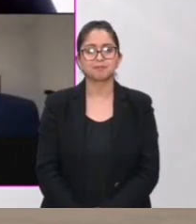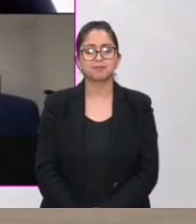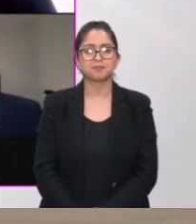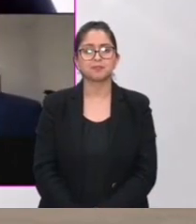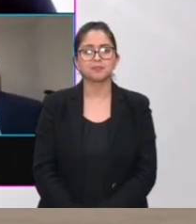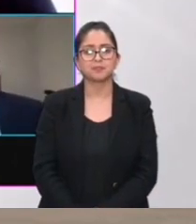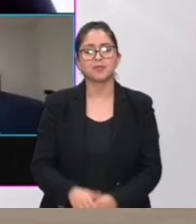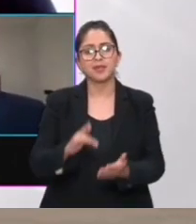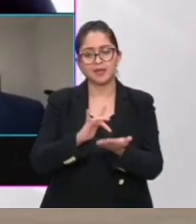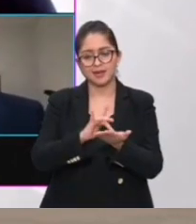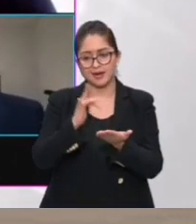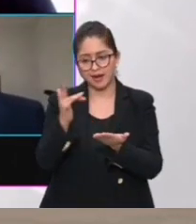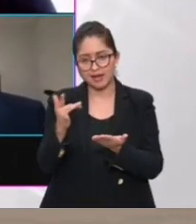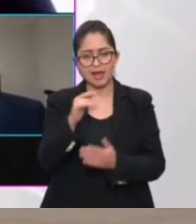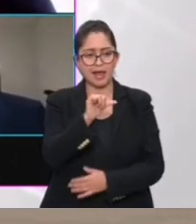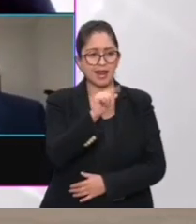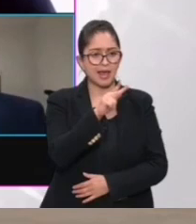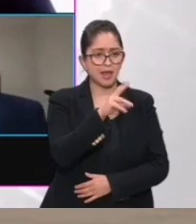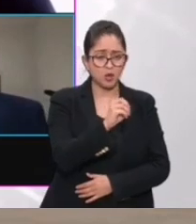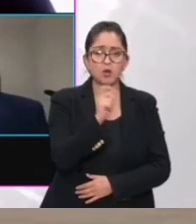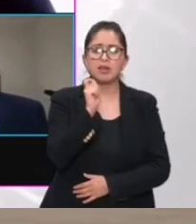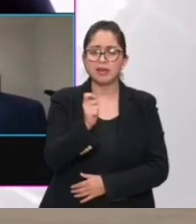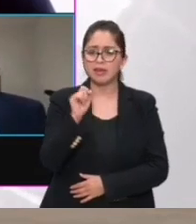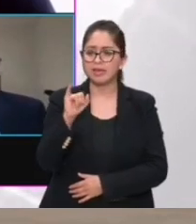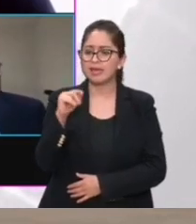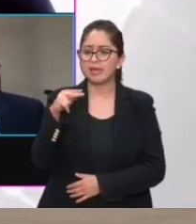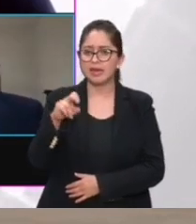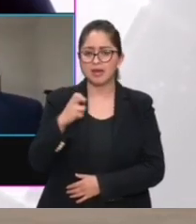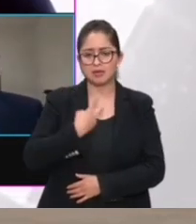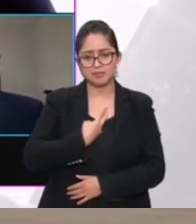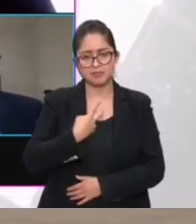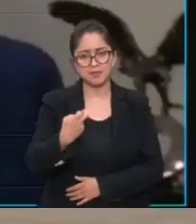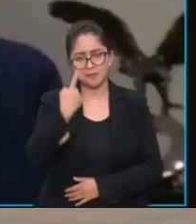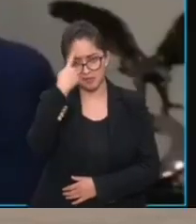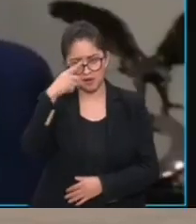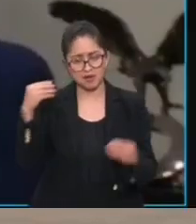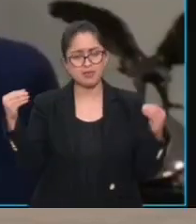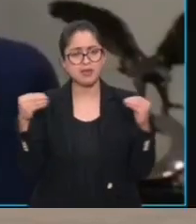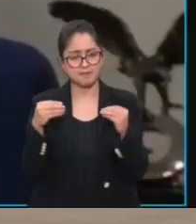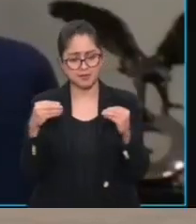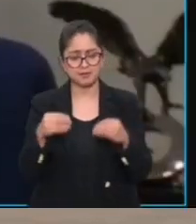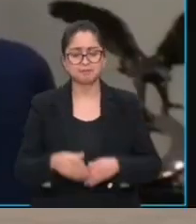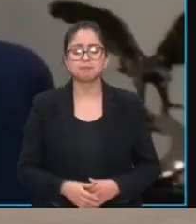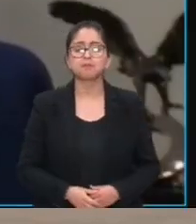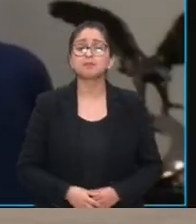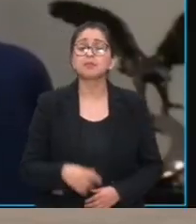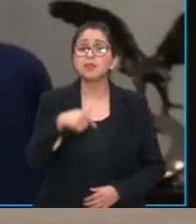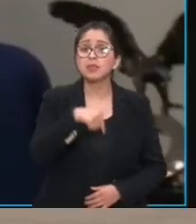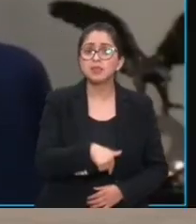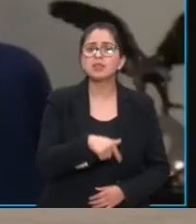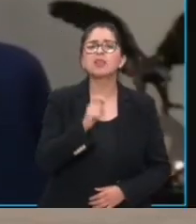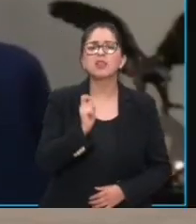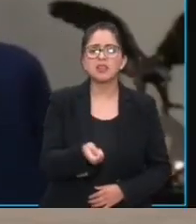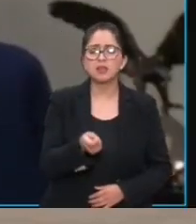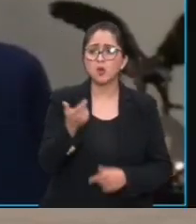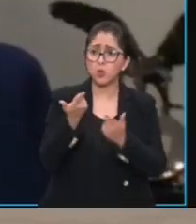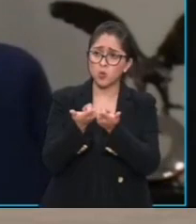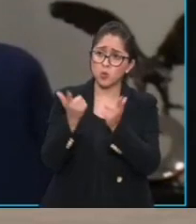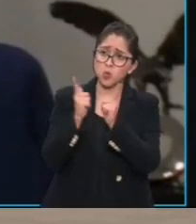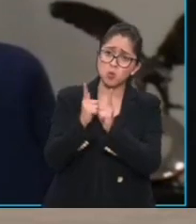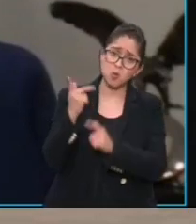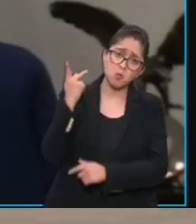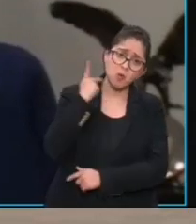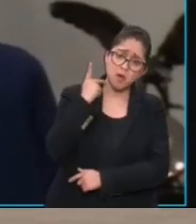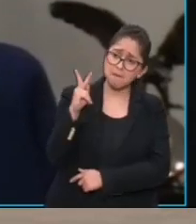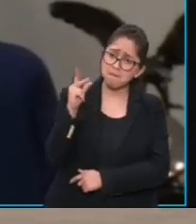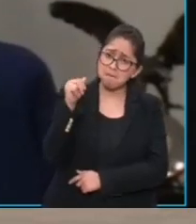Agradezco mucho, Alejandro, al INE, la invitación y comentarles que México cuenta con el PAN. Sin duda